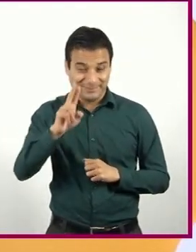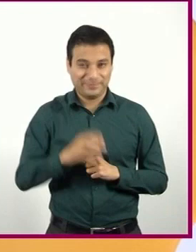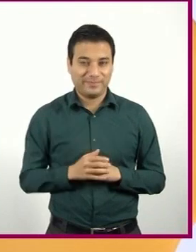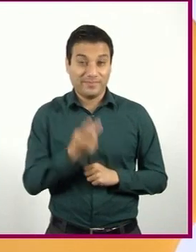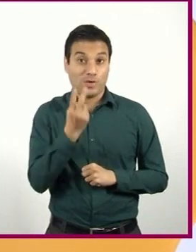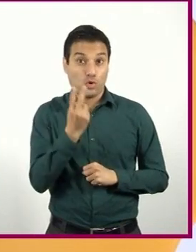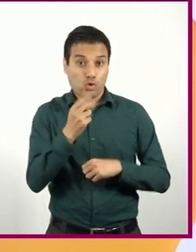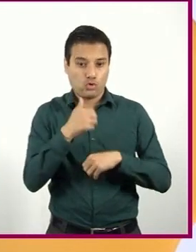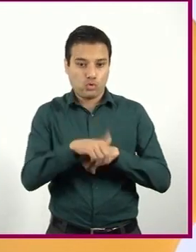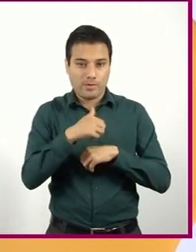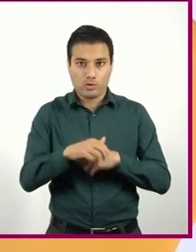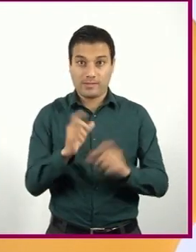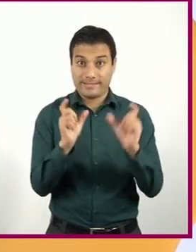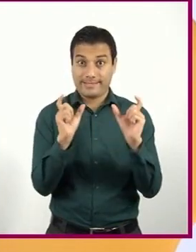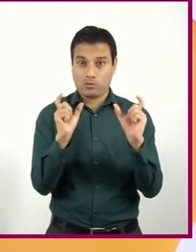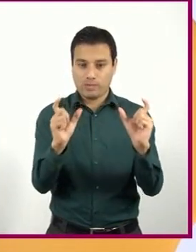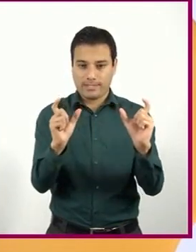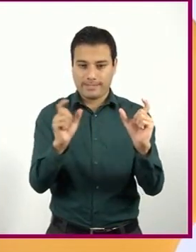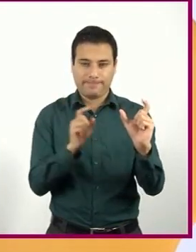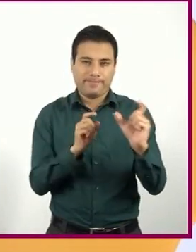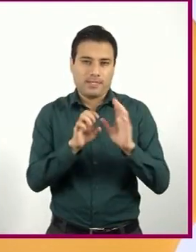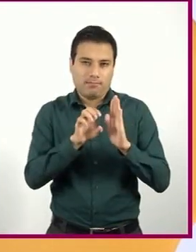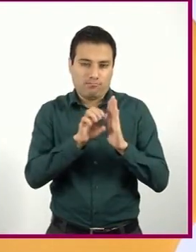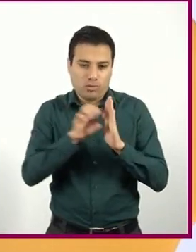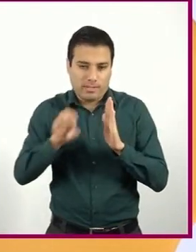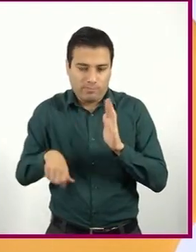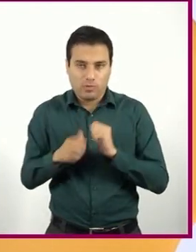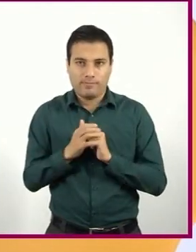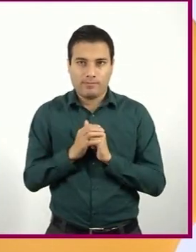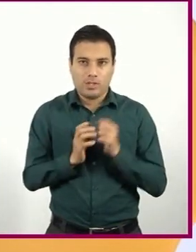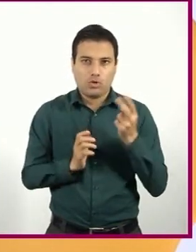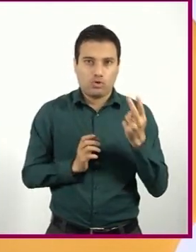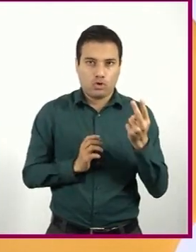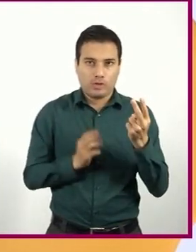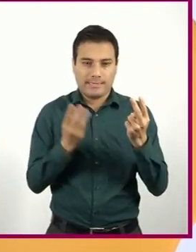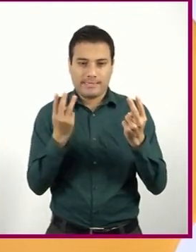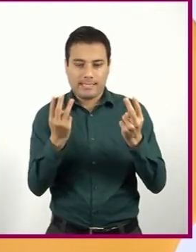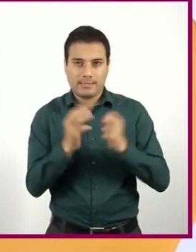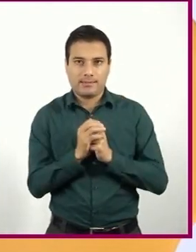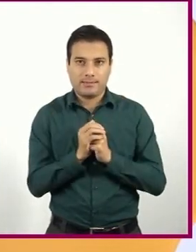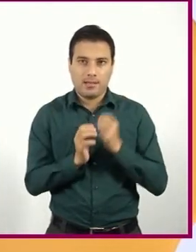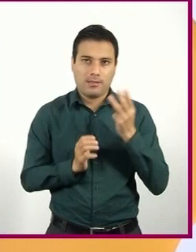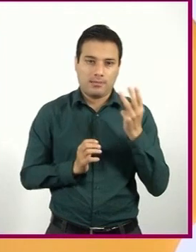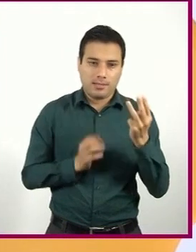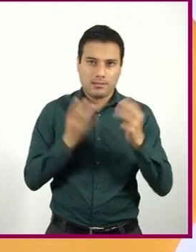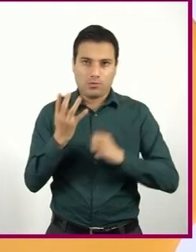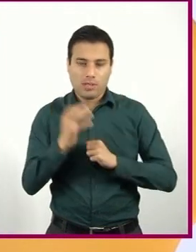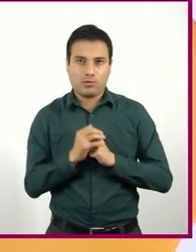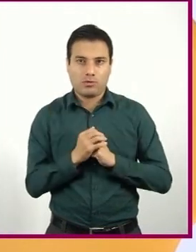números naturales consecutivos, por ejemplo, 2 y 3, 3 y